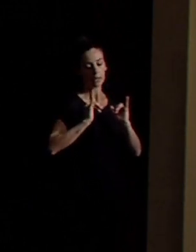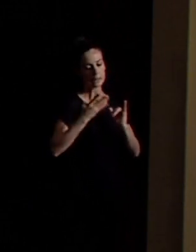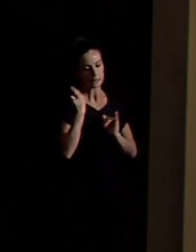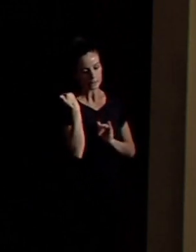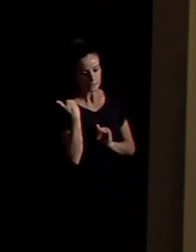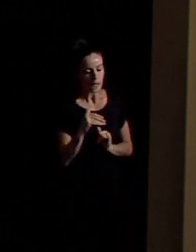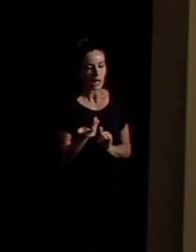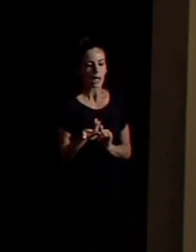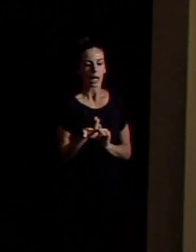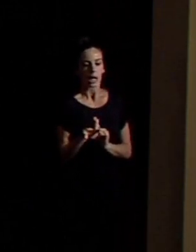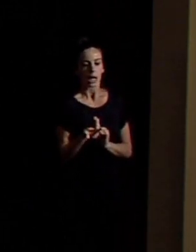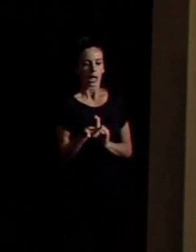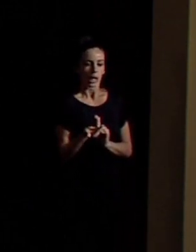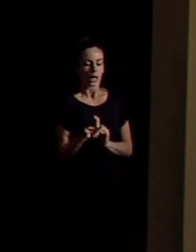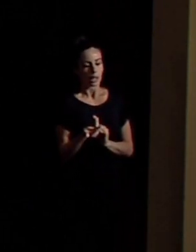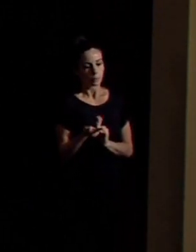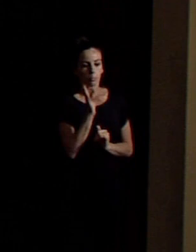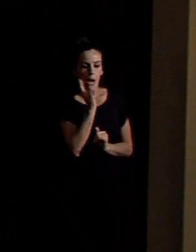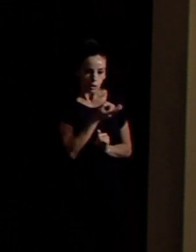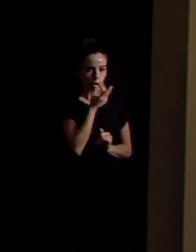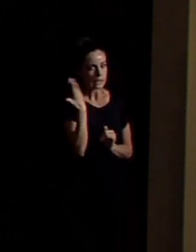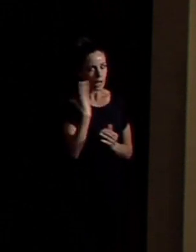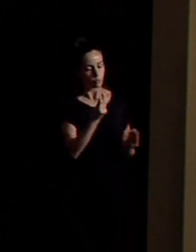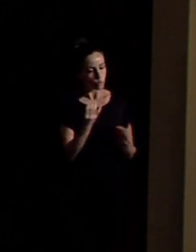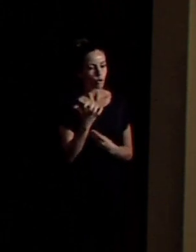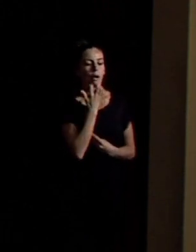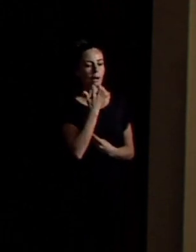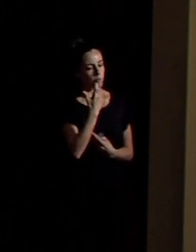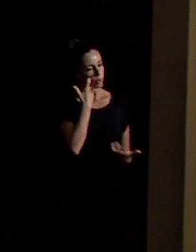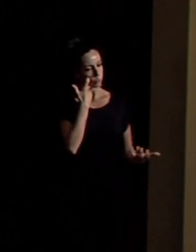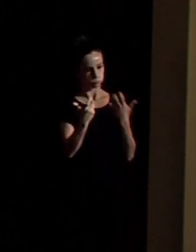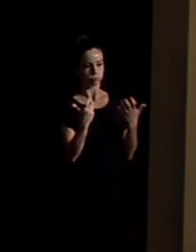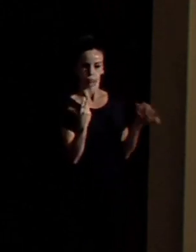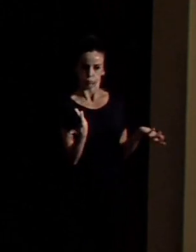desgracia, algunos ejemplos muy llamativos, ¿no?, como